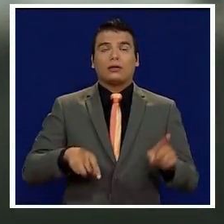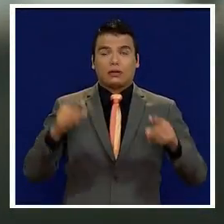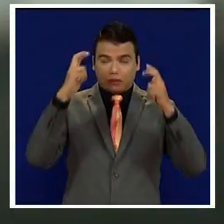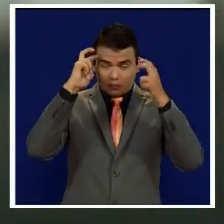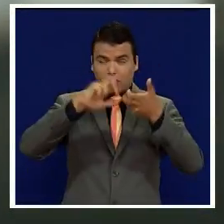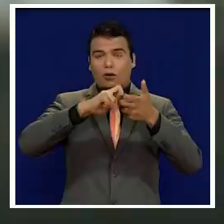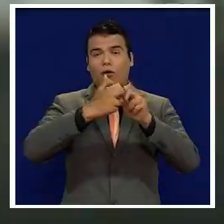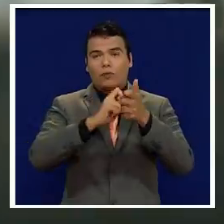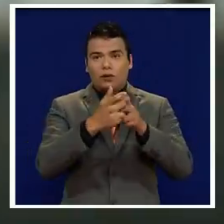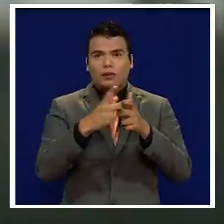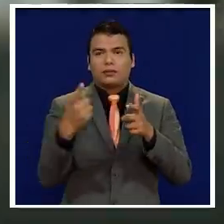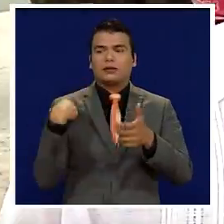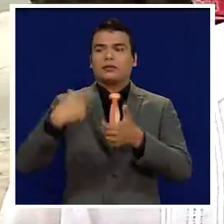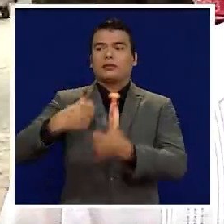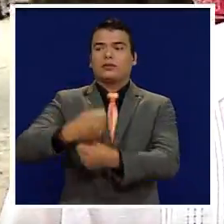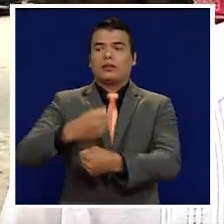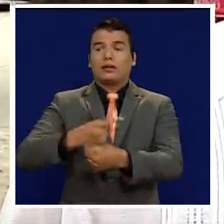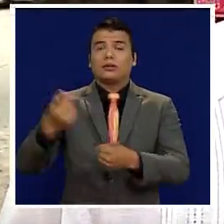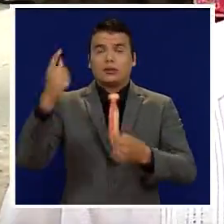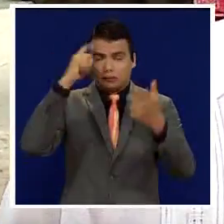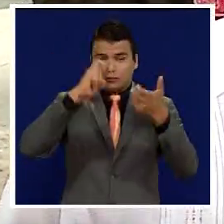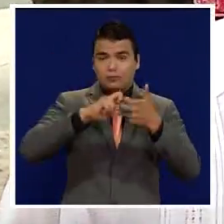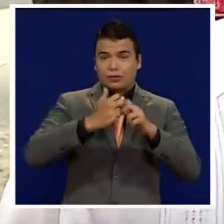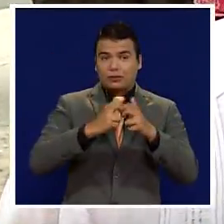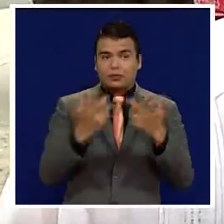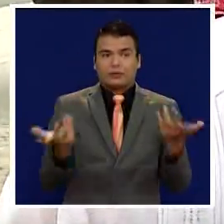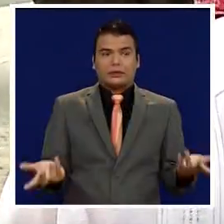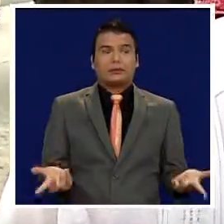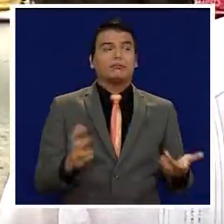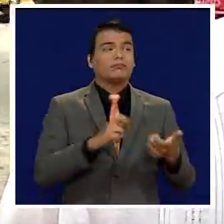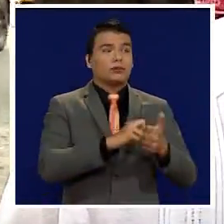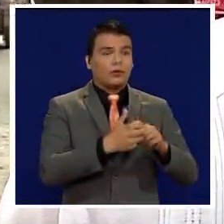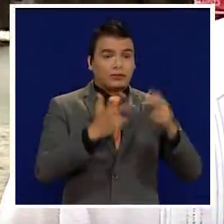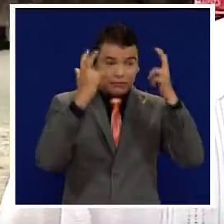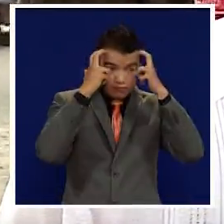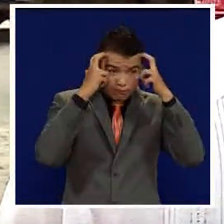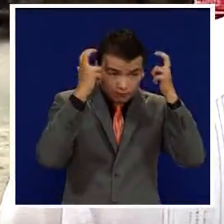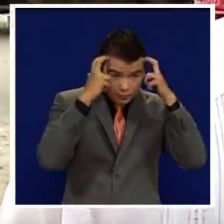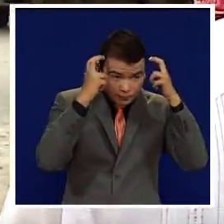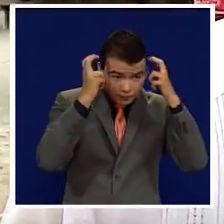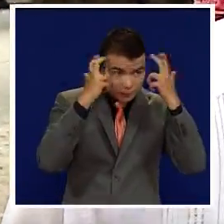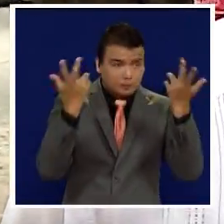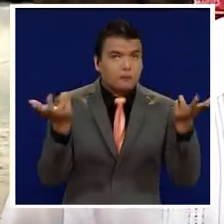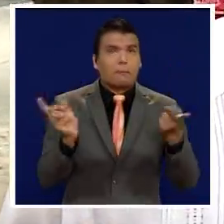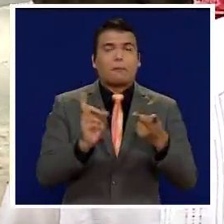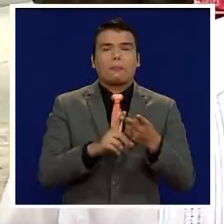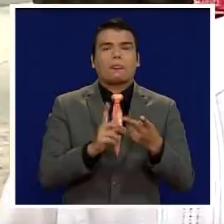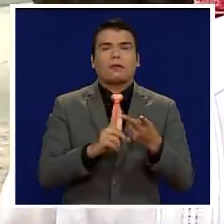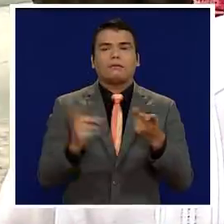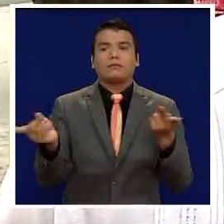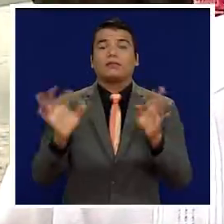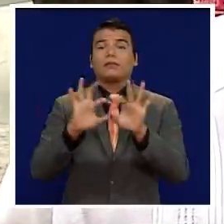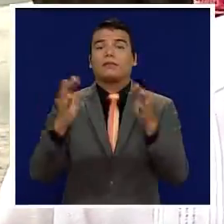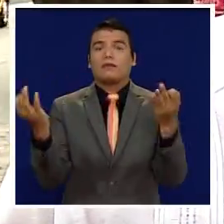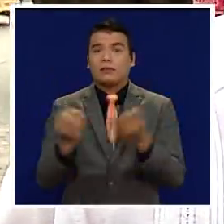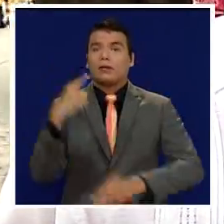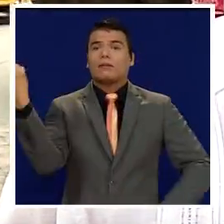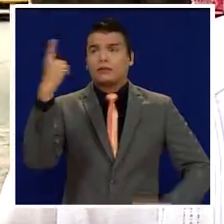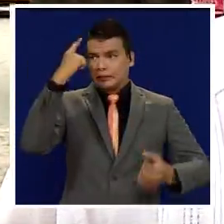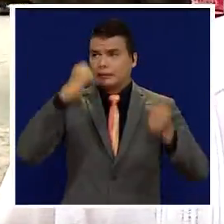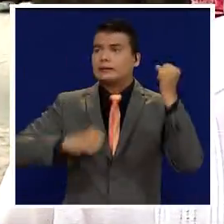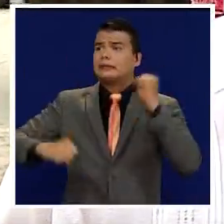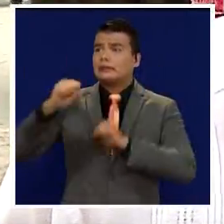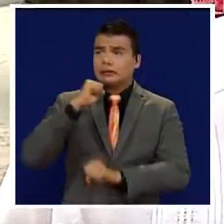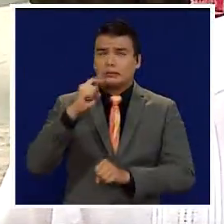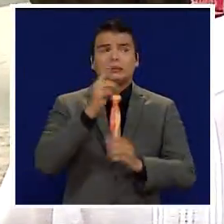servicio militar obligatorio. Inconvenientes de tipo psiquiátrico, tipo mental, las familias muy preocupadas. De hecho, nos